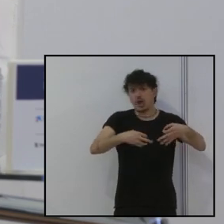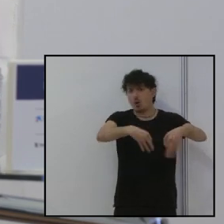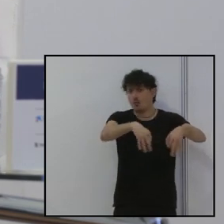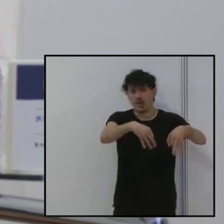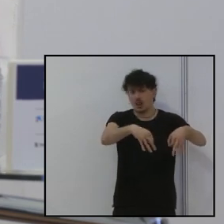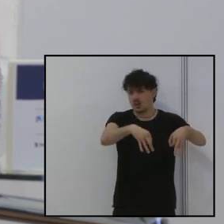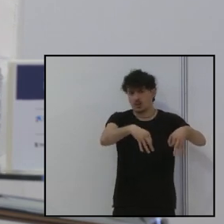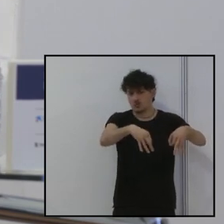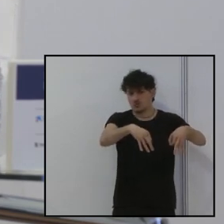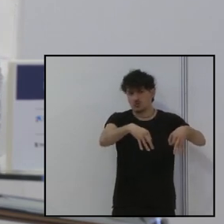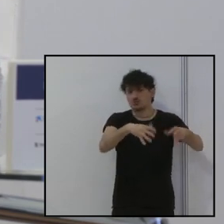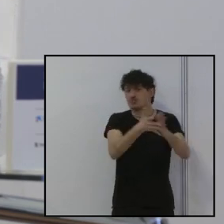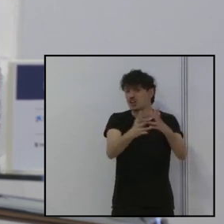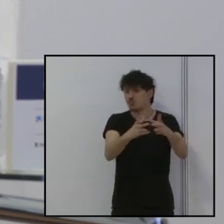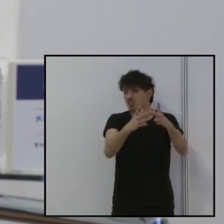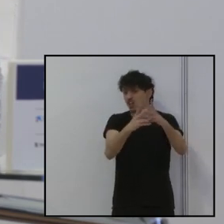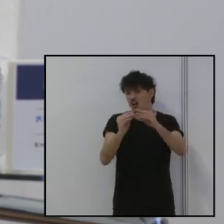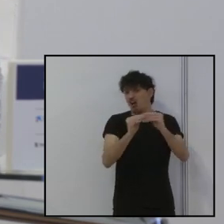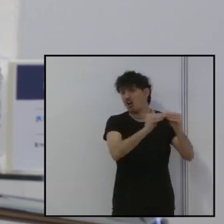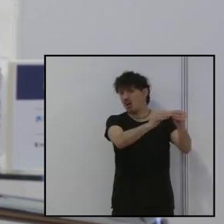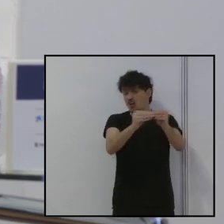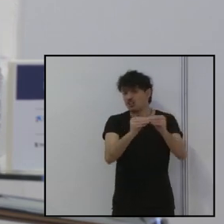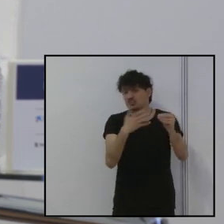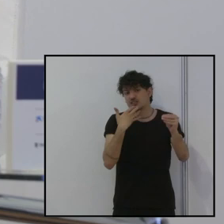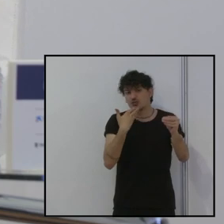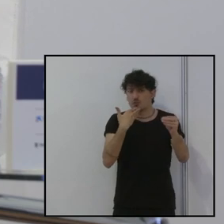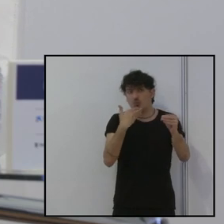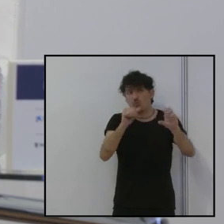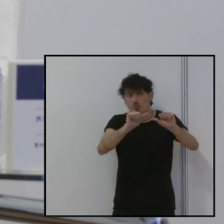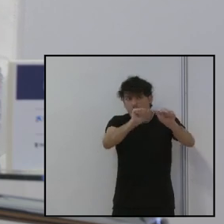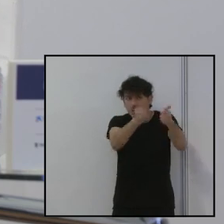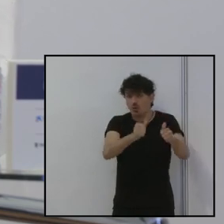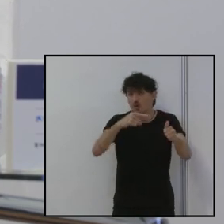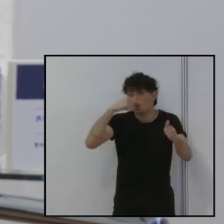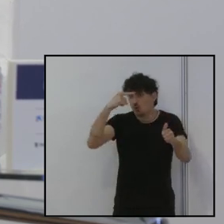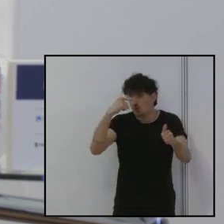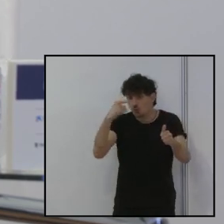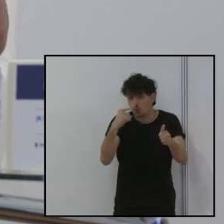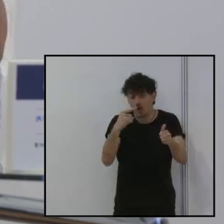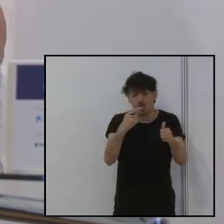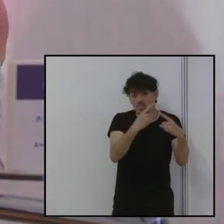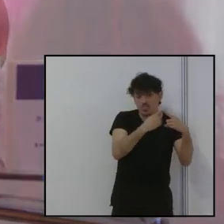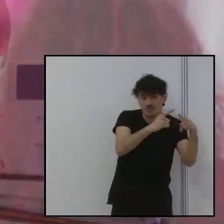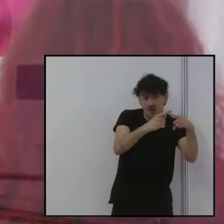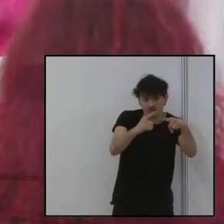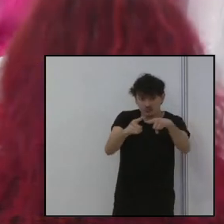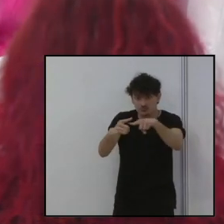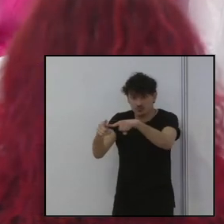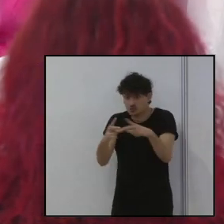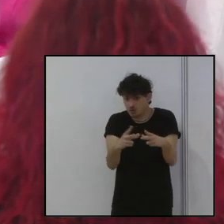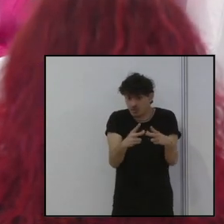lo normativo. Entonces, es una especie de molde, que es ese molde que cada cultura crea, cada sociedad crea, ¿no? Y en el que